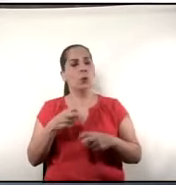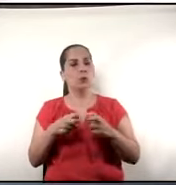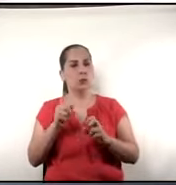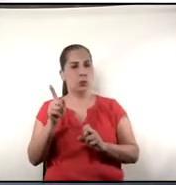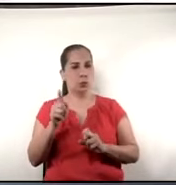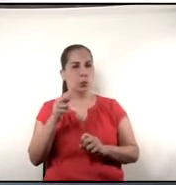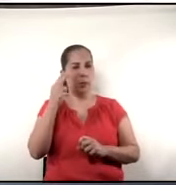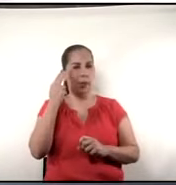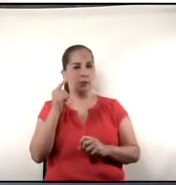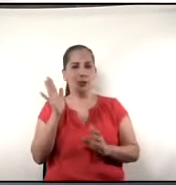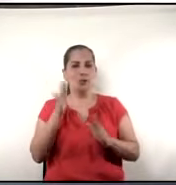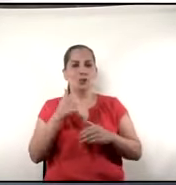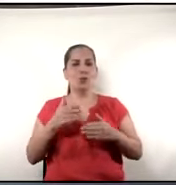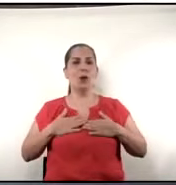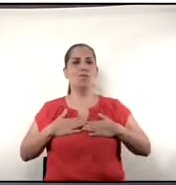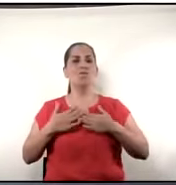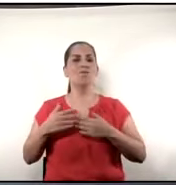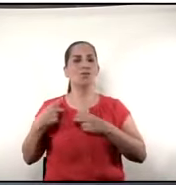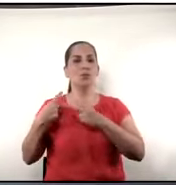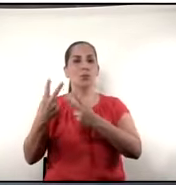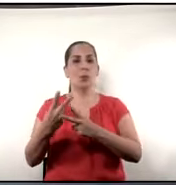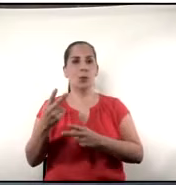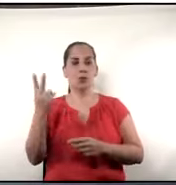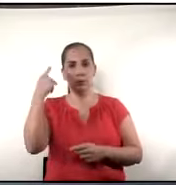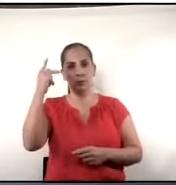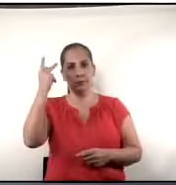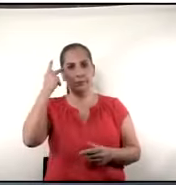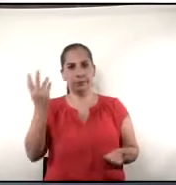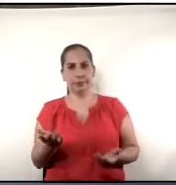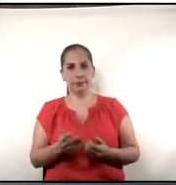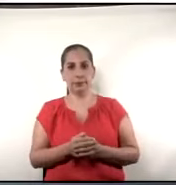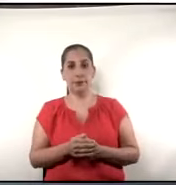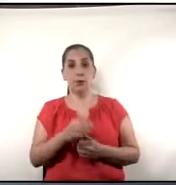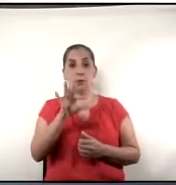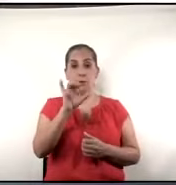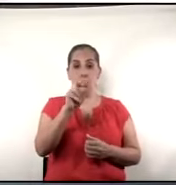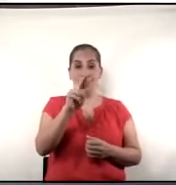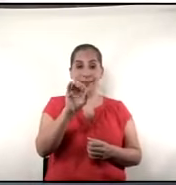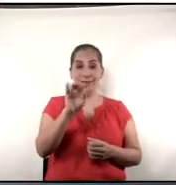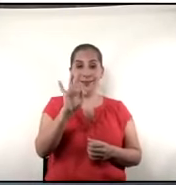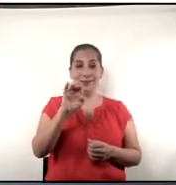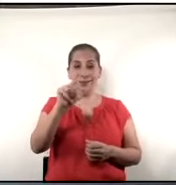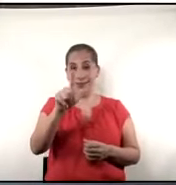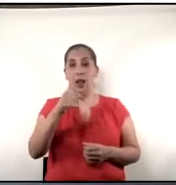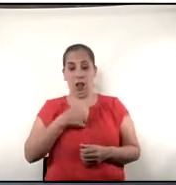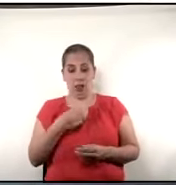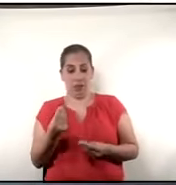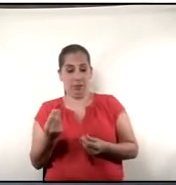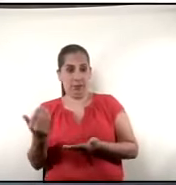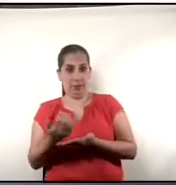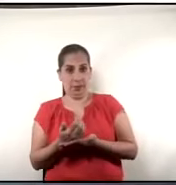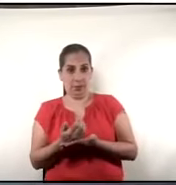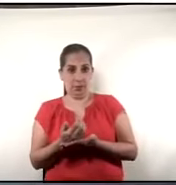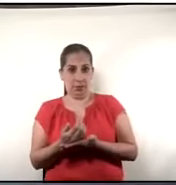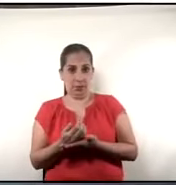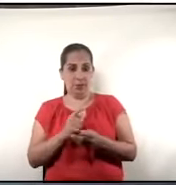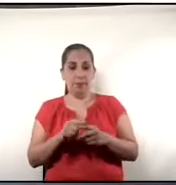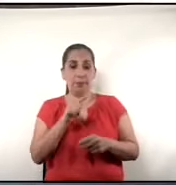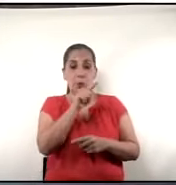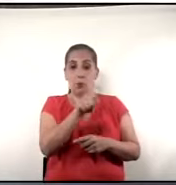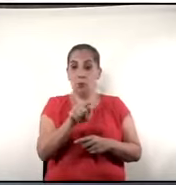no hay voluntad política, porque el Fonatel tiene el dinero, pero Fonatel para poder